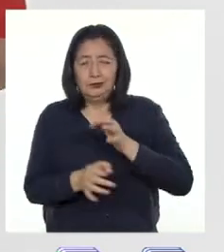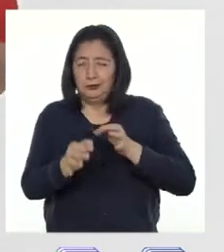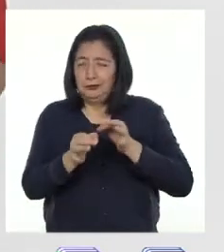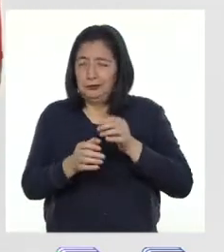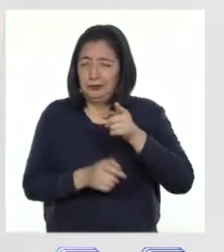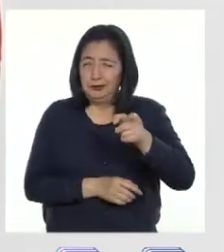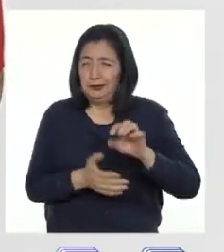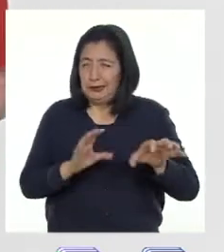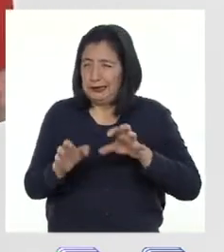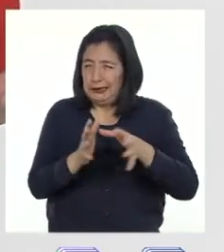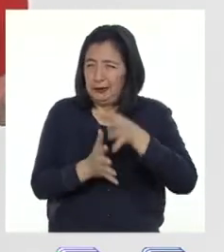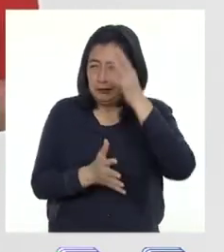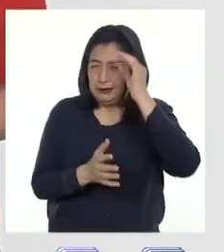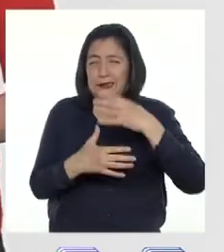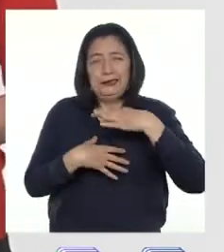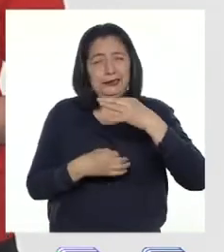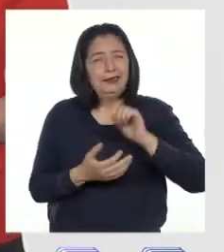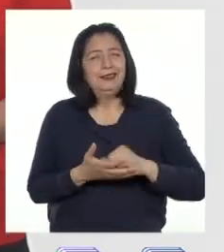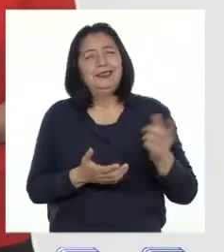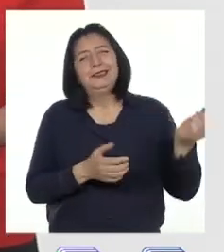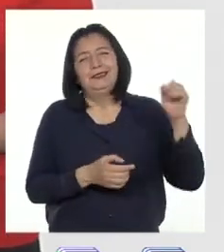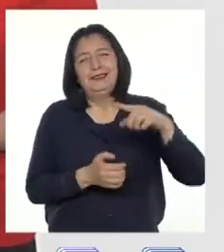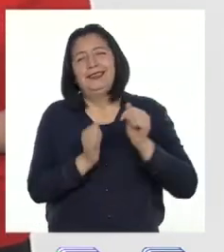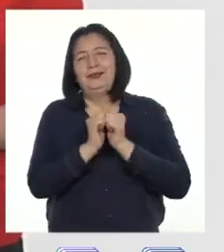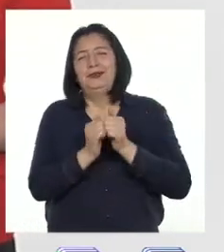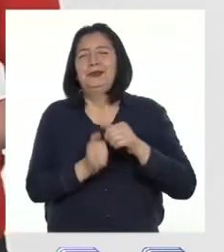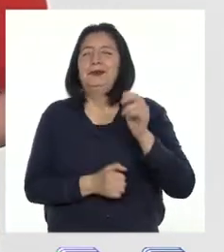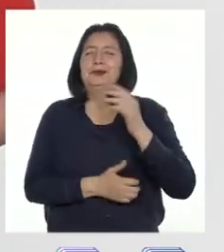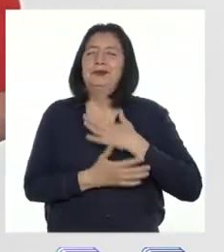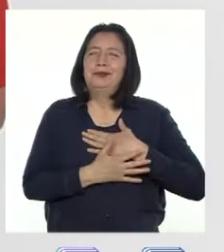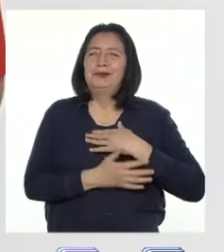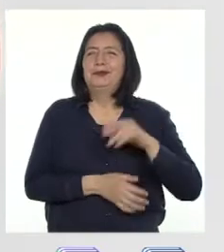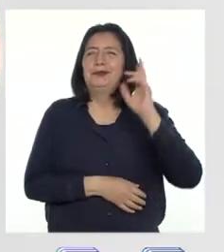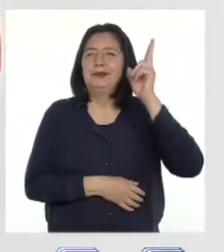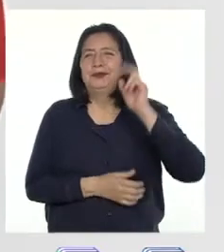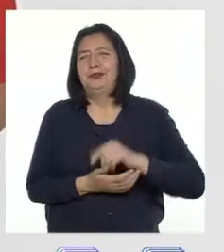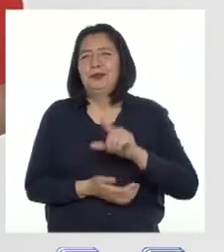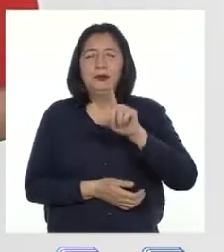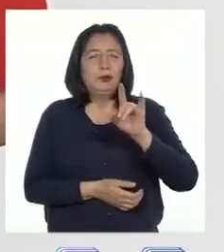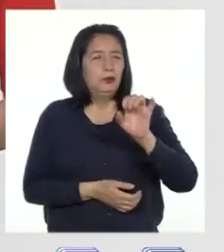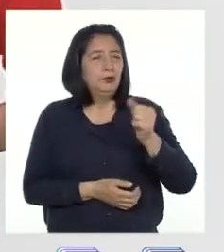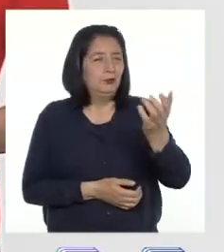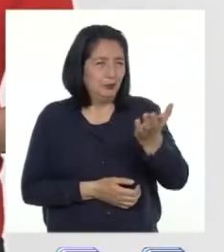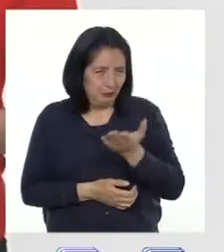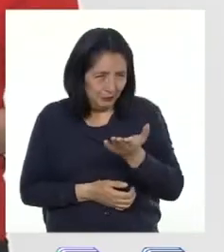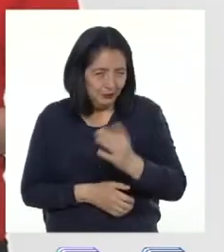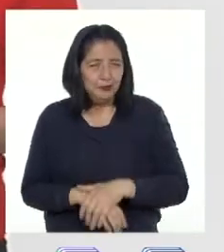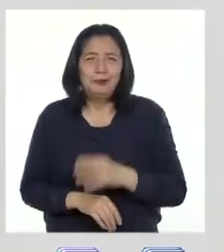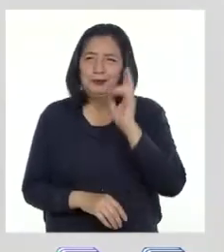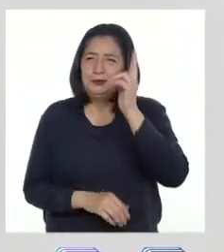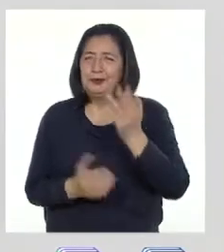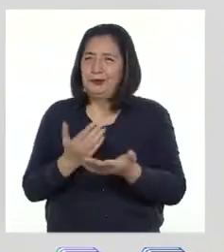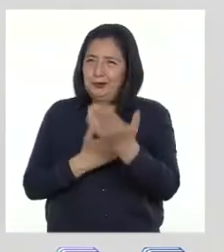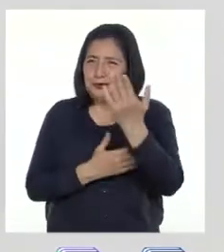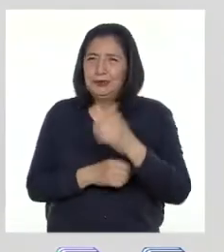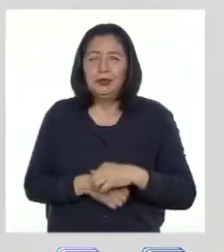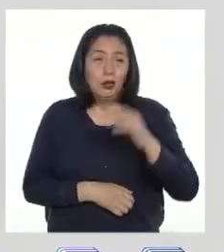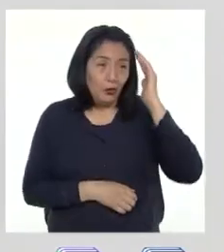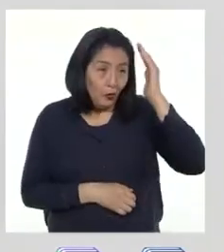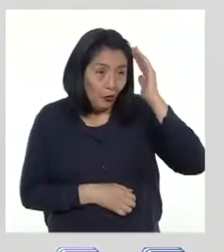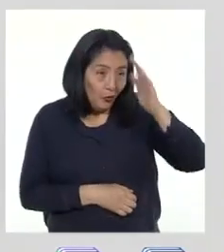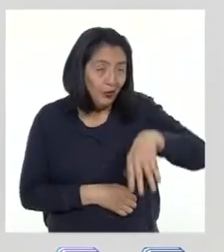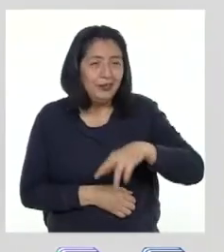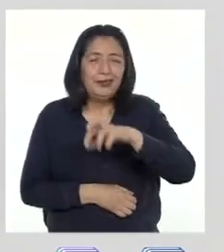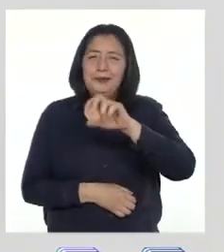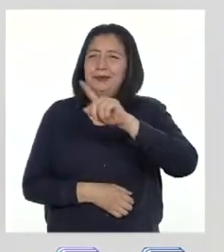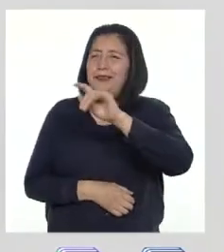detalle y hacer este aprendizaje más interesante, nos acompaña el día de hoy nuestro querido profesor Luis. Bienvenido, profesor, buenos días. Hola, Pati.